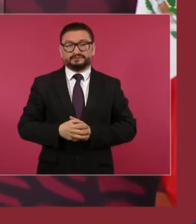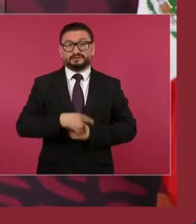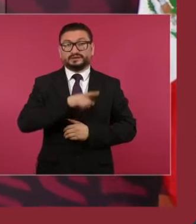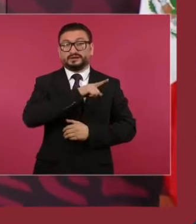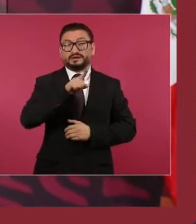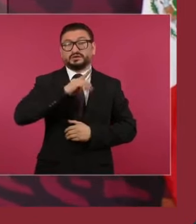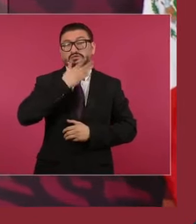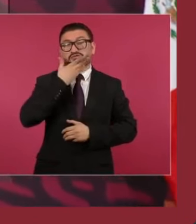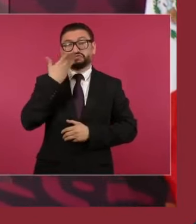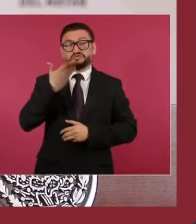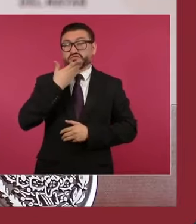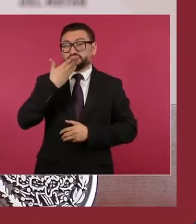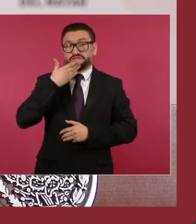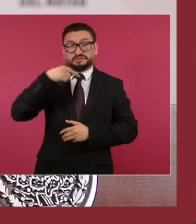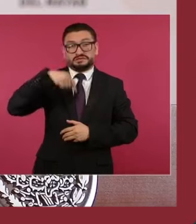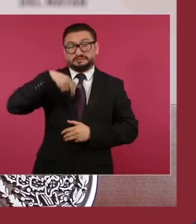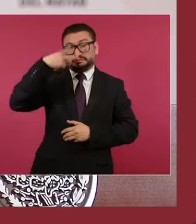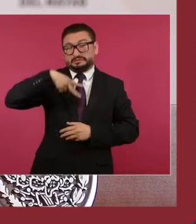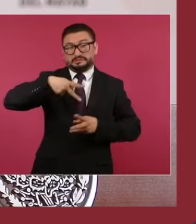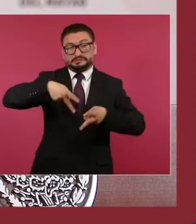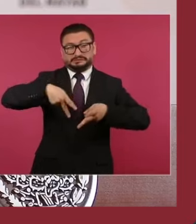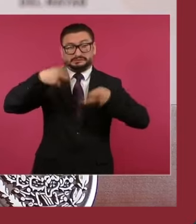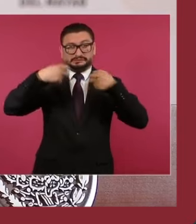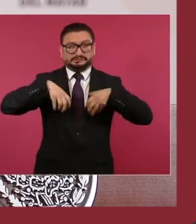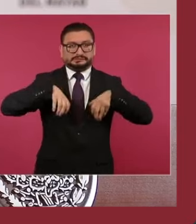Dedicados a saquear.